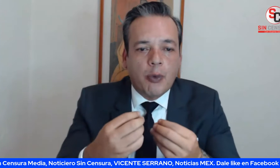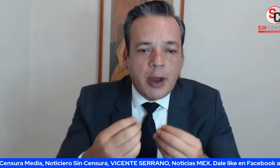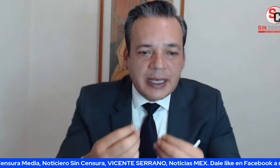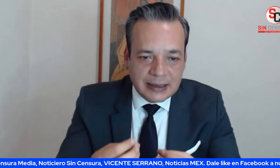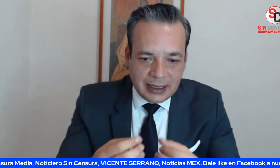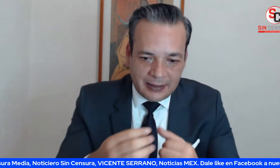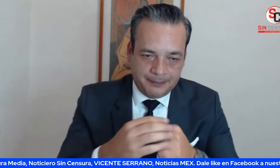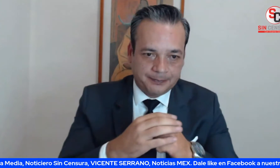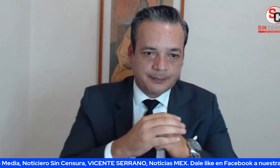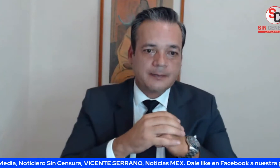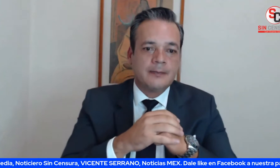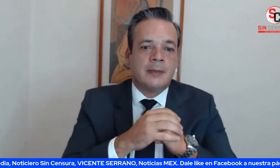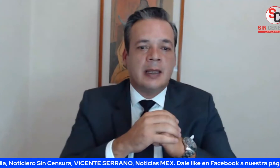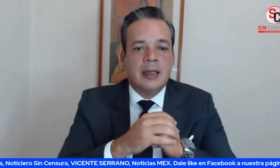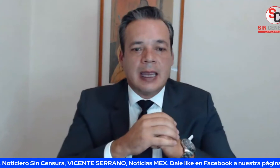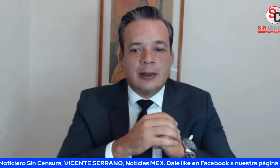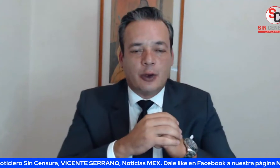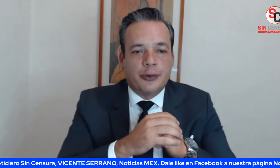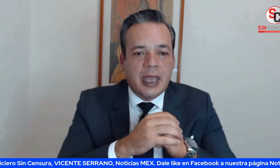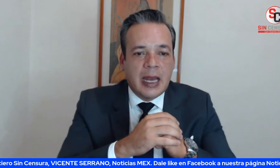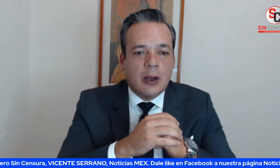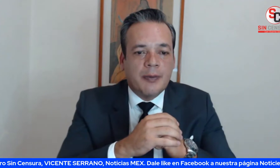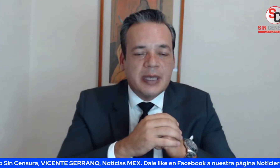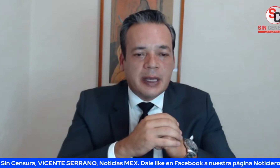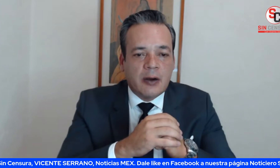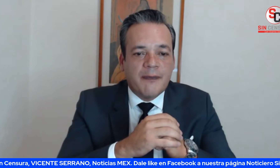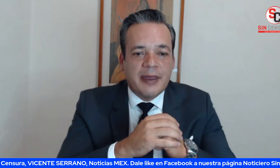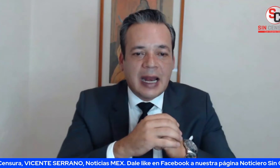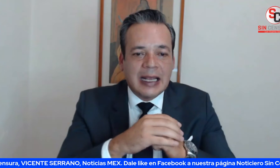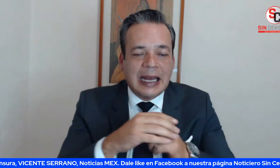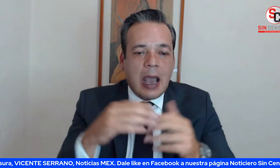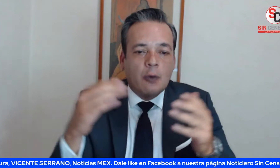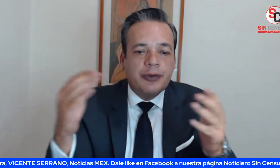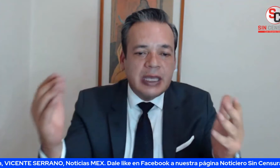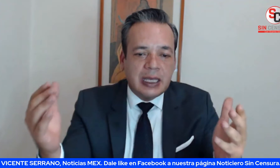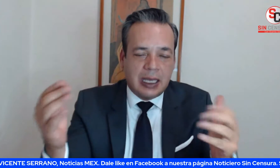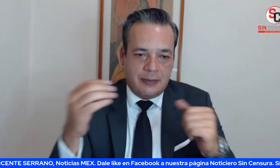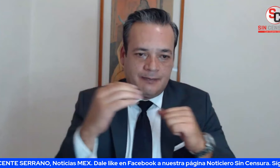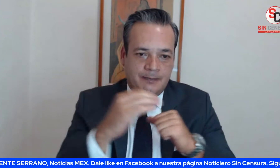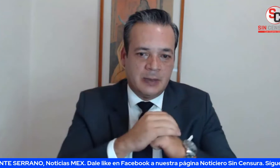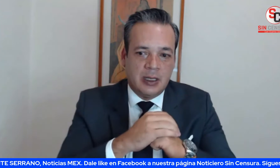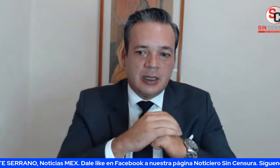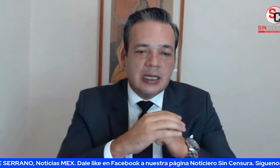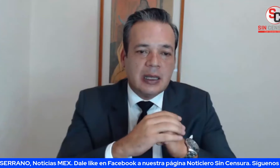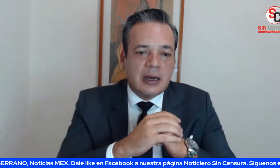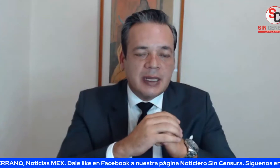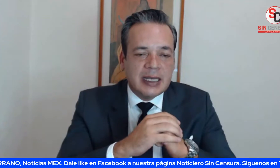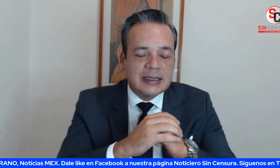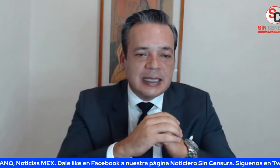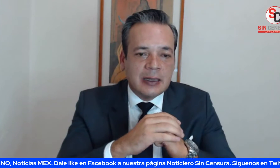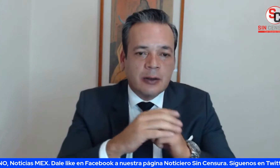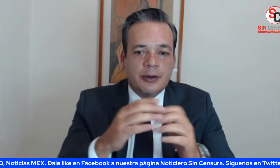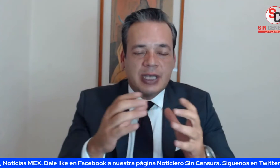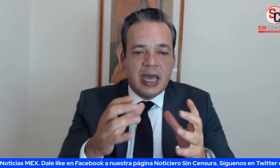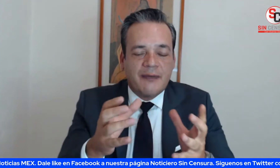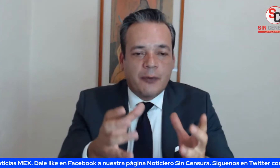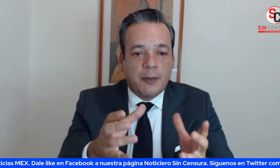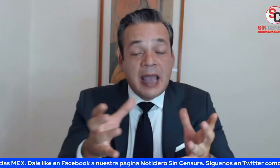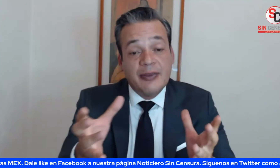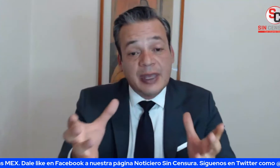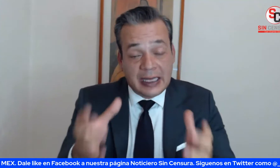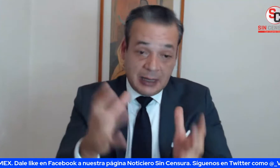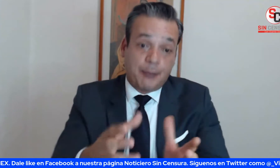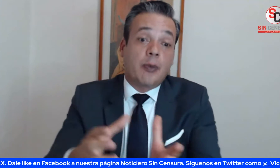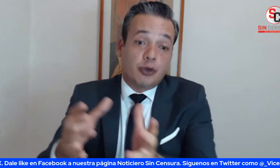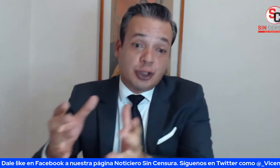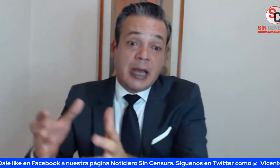una propuesta en donde el gobierno federal claudique y termine haciendo ya de